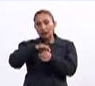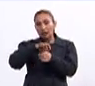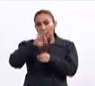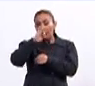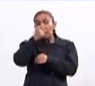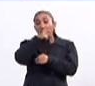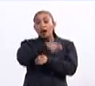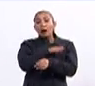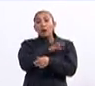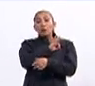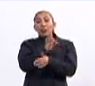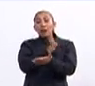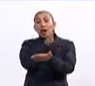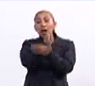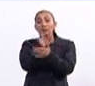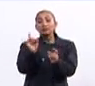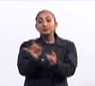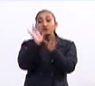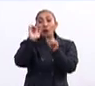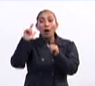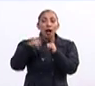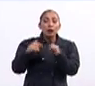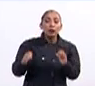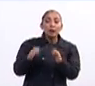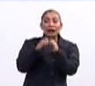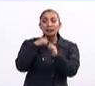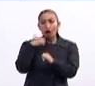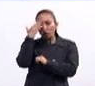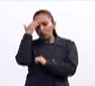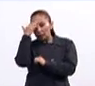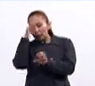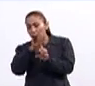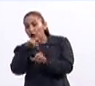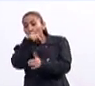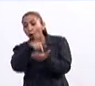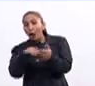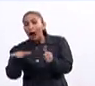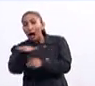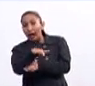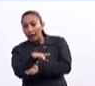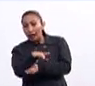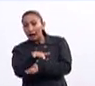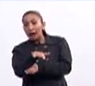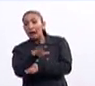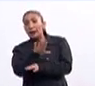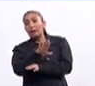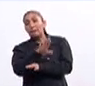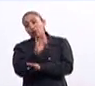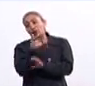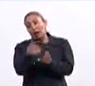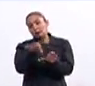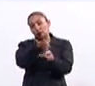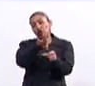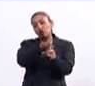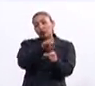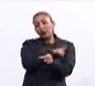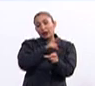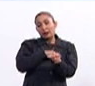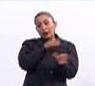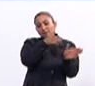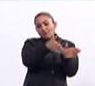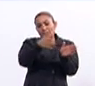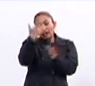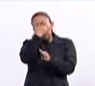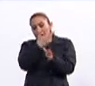de la Federación solamente puede, por excepción y extraordinariamente, conocer de una elección local. ¿Por qué? Porque las elecciones tienen que ir